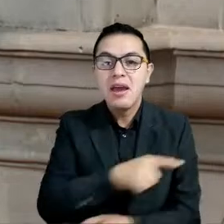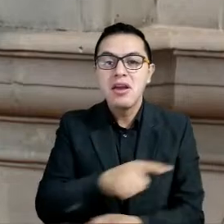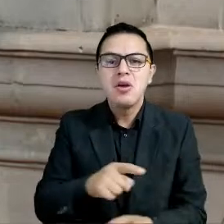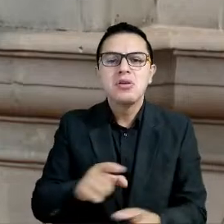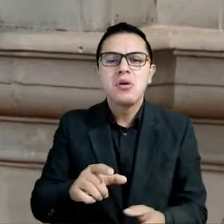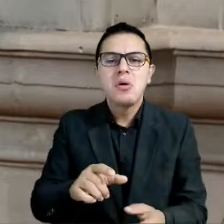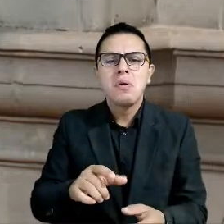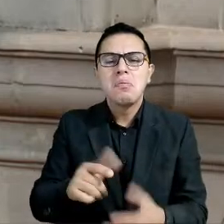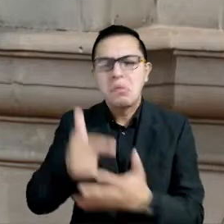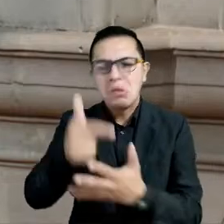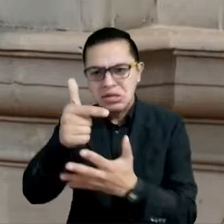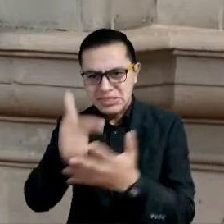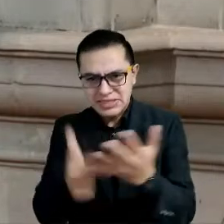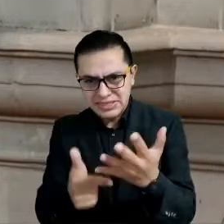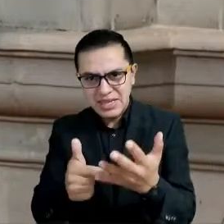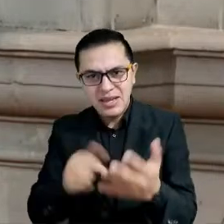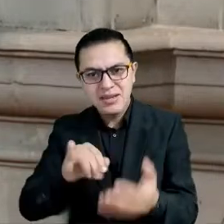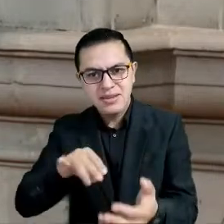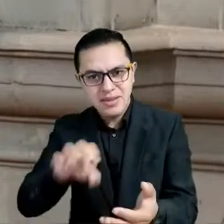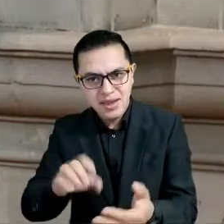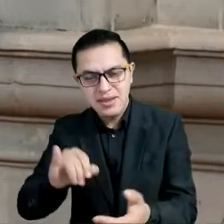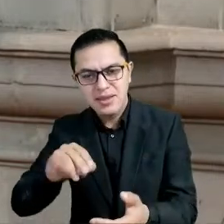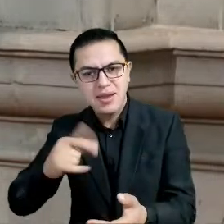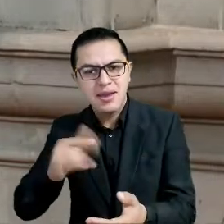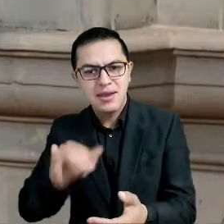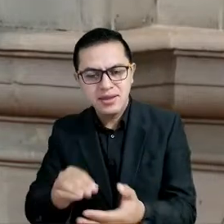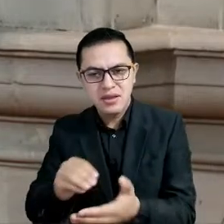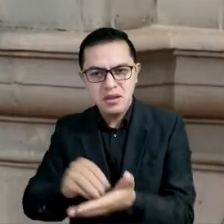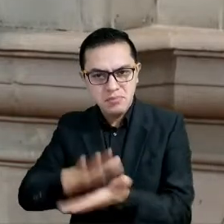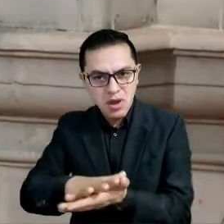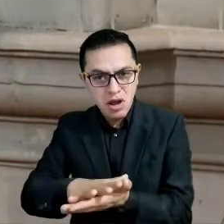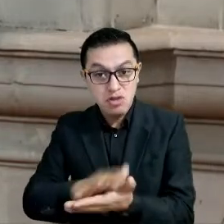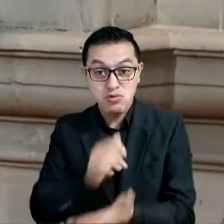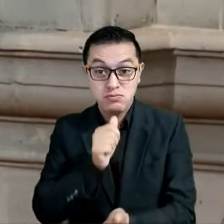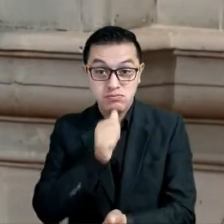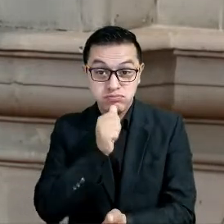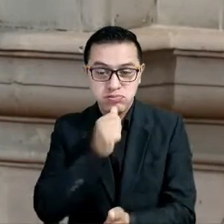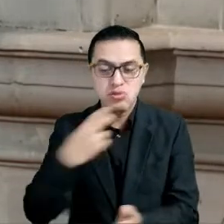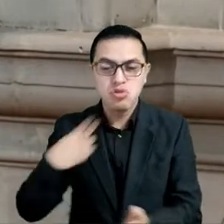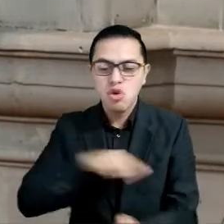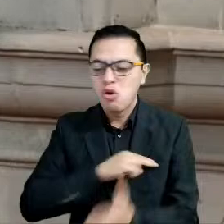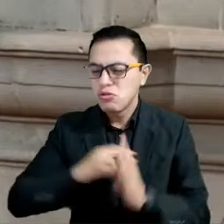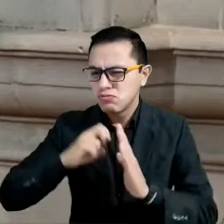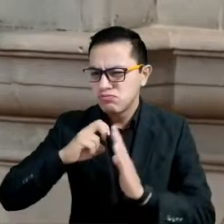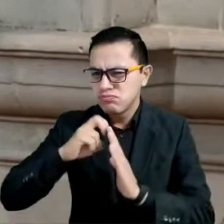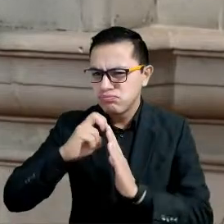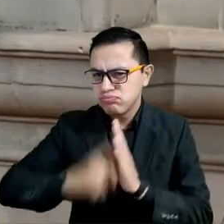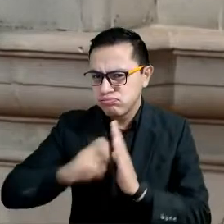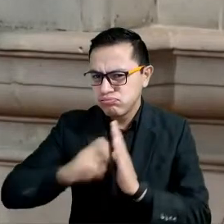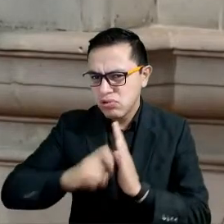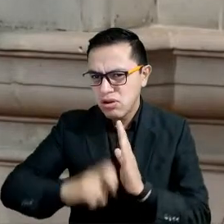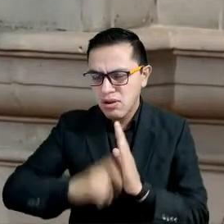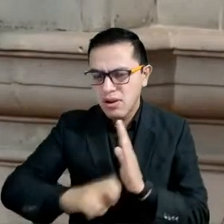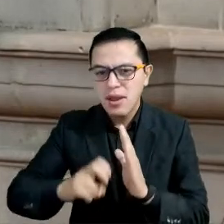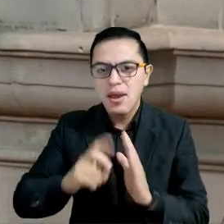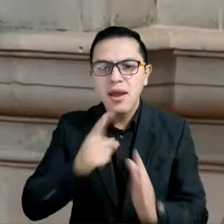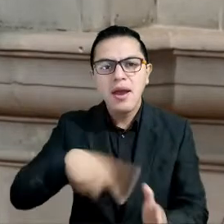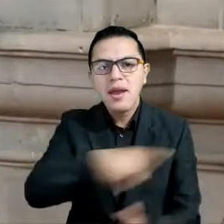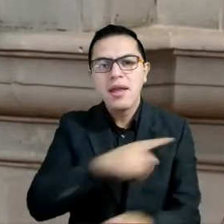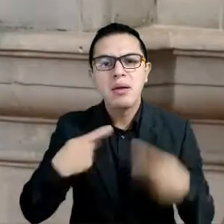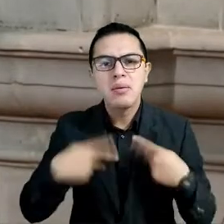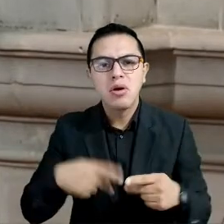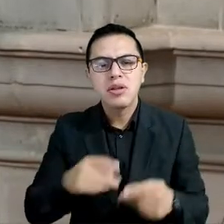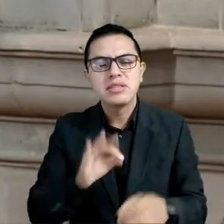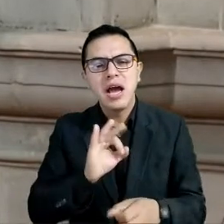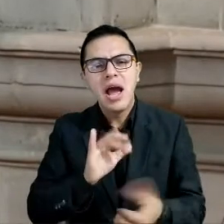modificación que logramos, que nos permite crear un primer subsidio, que bueno, no es un subsidio, un nuevo monto de derechos,